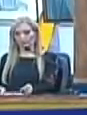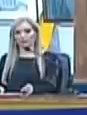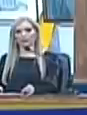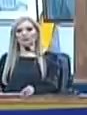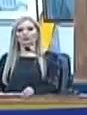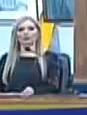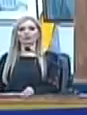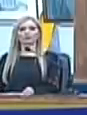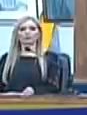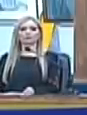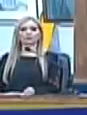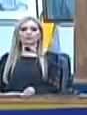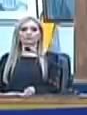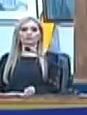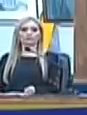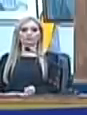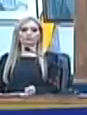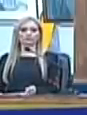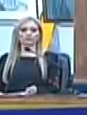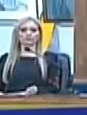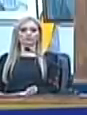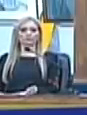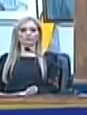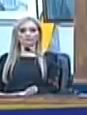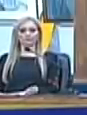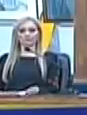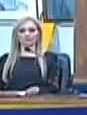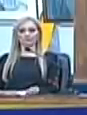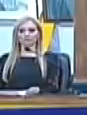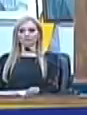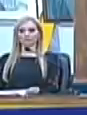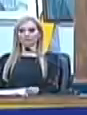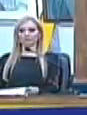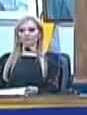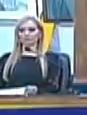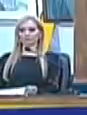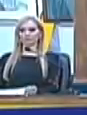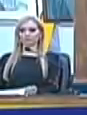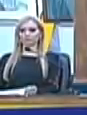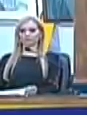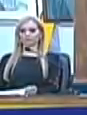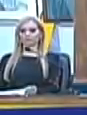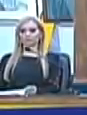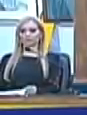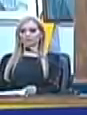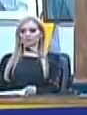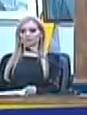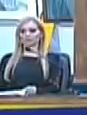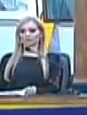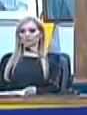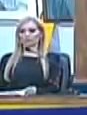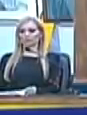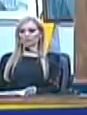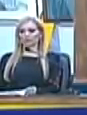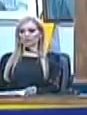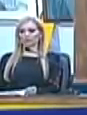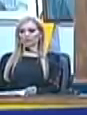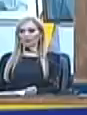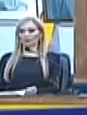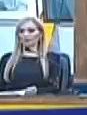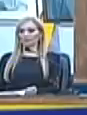el país así como también a los representantes de los poderes públicos a los integrantes de la asamblea nacional diputados y diputadas quienes